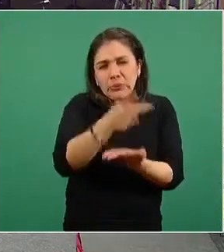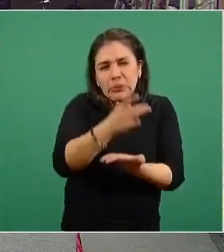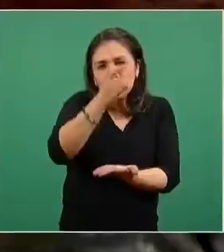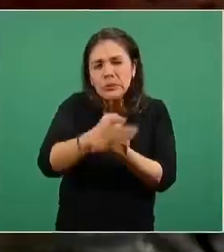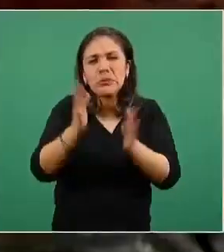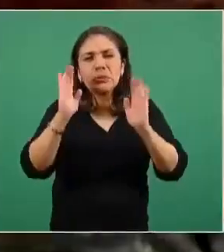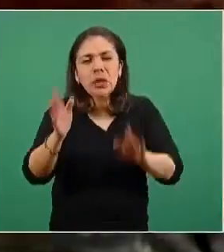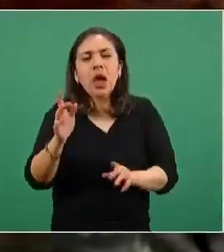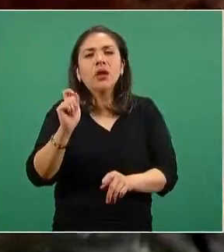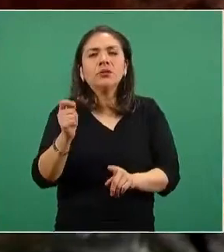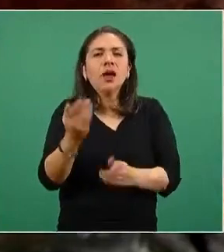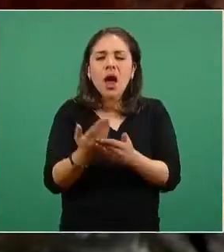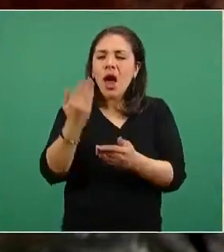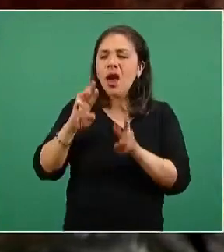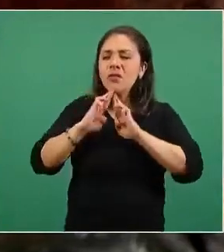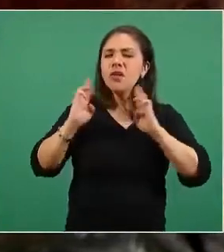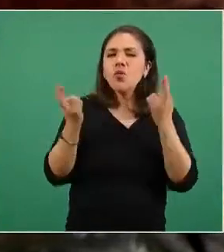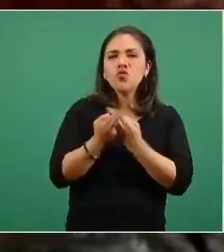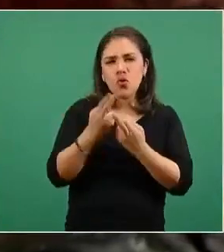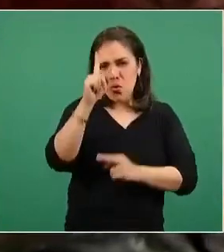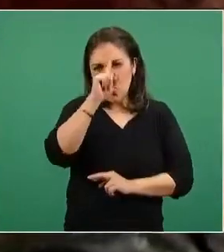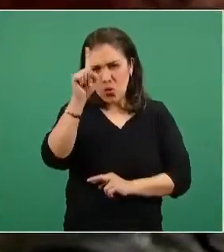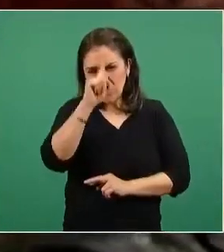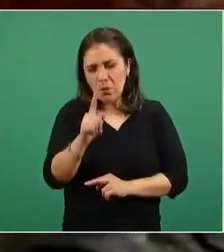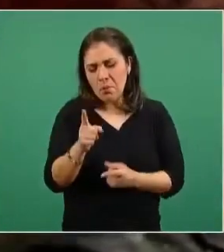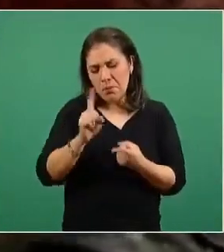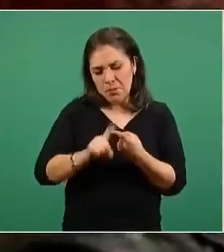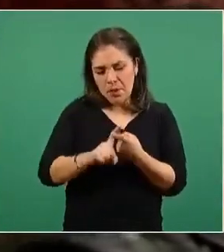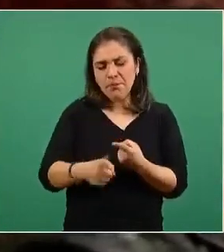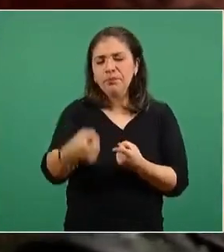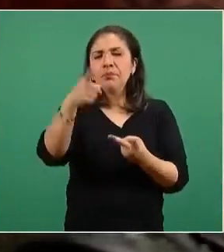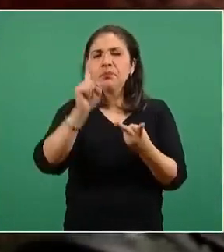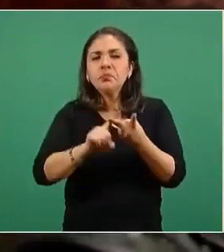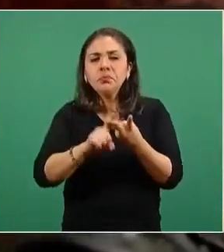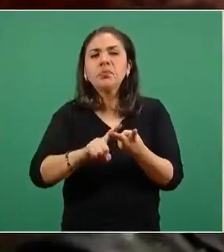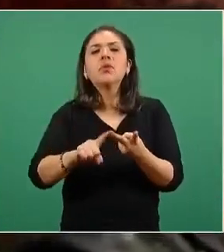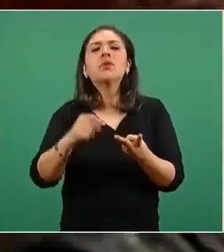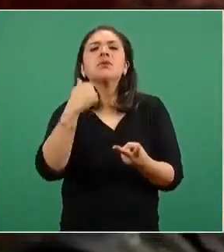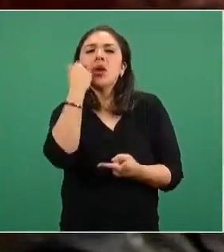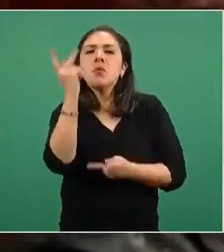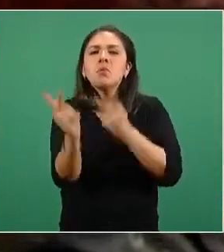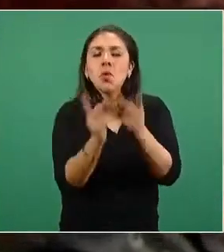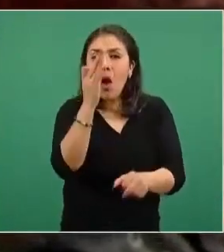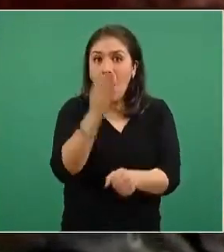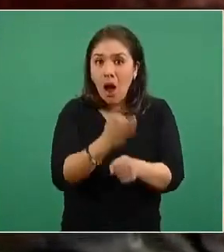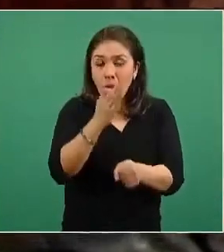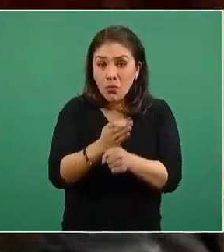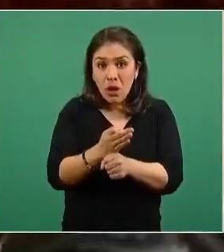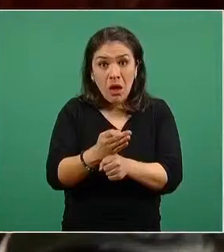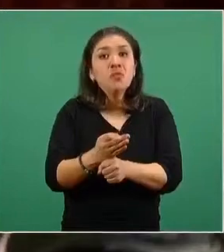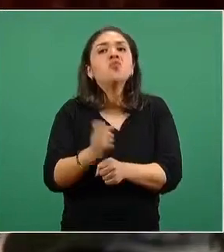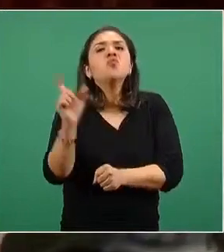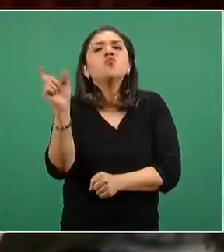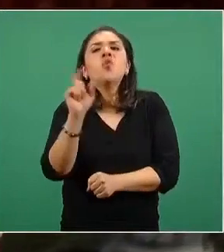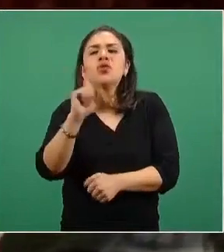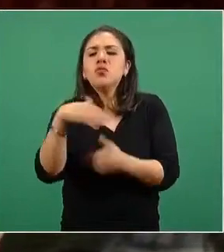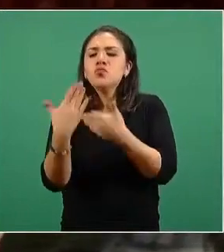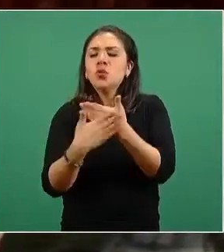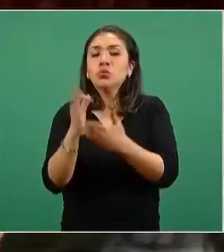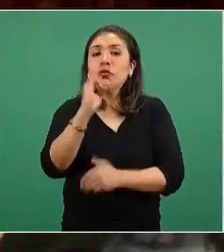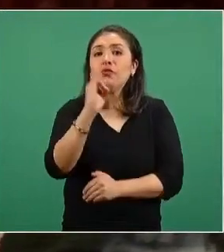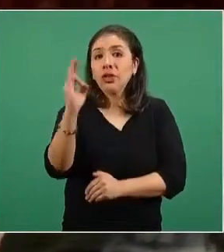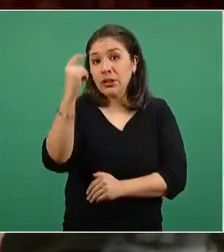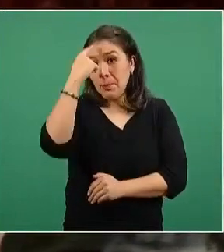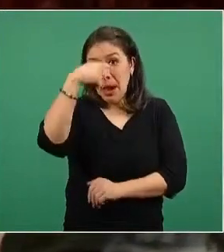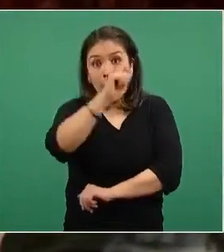identificaron durante el Consejo. En primer punto. Luego, le quiero preguntar, ahorita no hay fecha entonces para cuándo serían